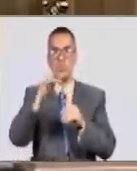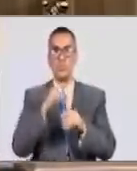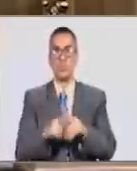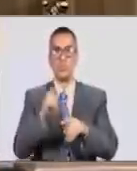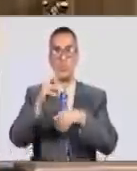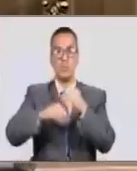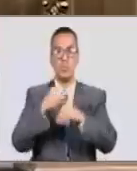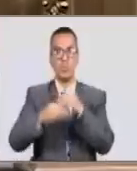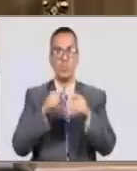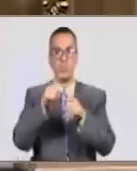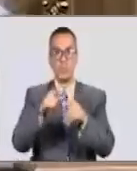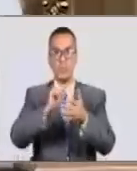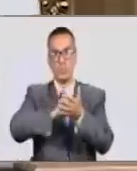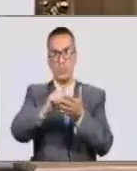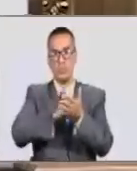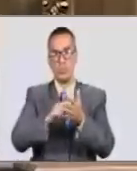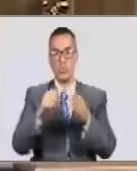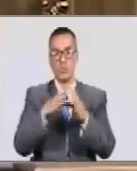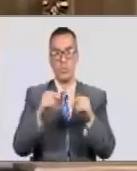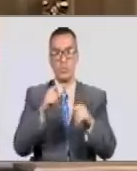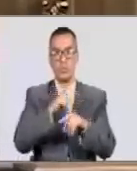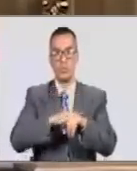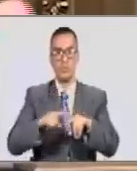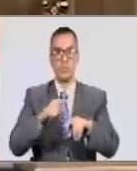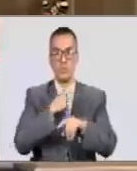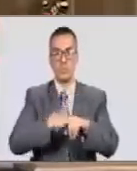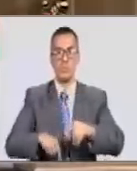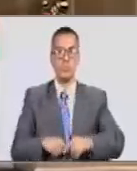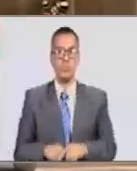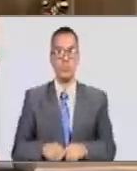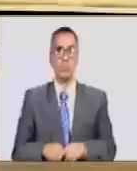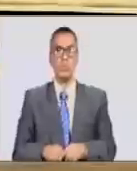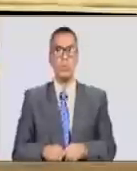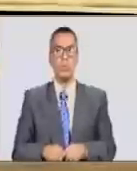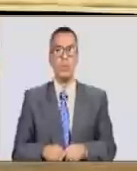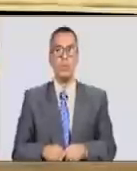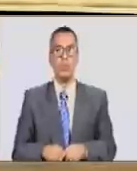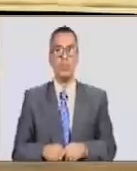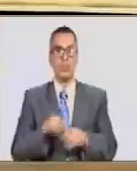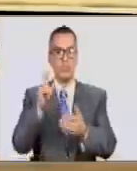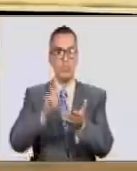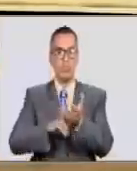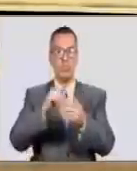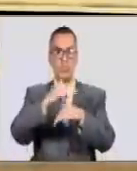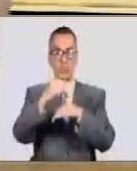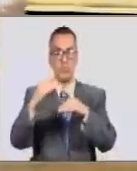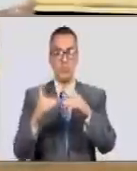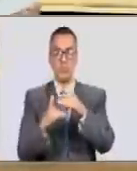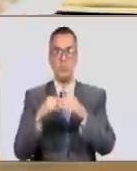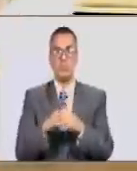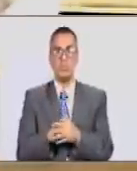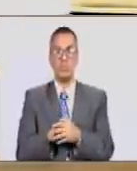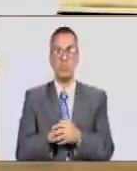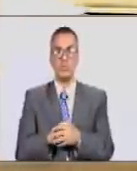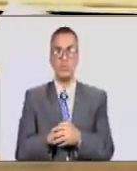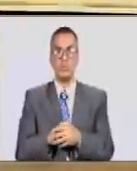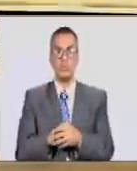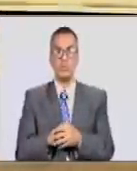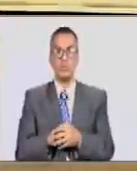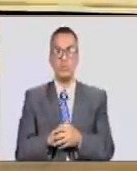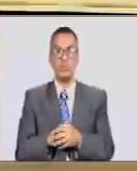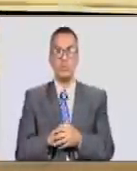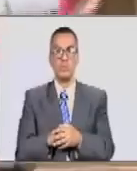hace referencia este artículo. Esto, señor presidente. En consideración, aprobado. Siguiente.